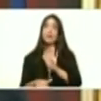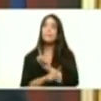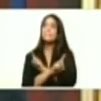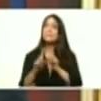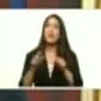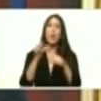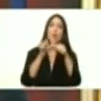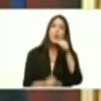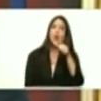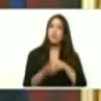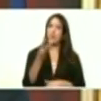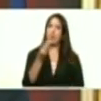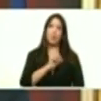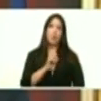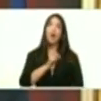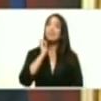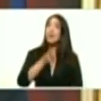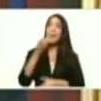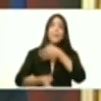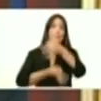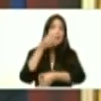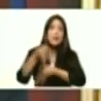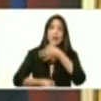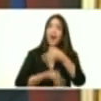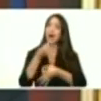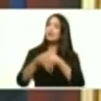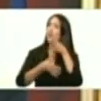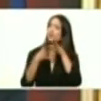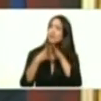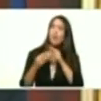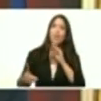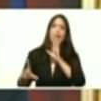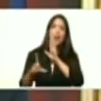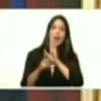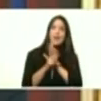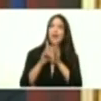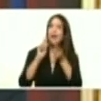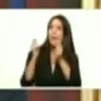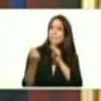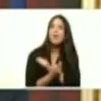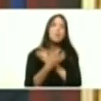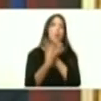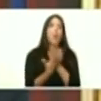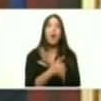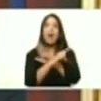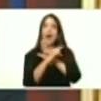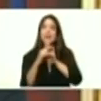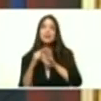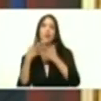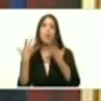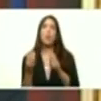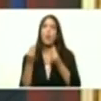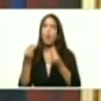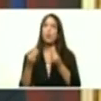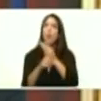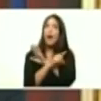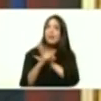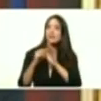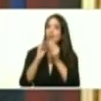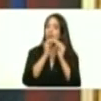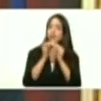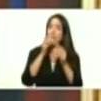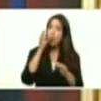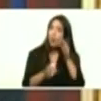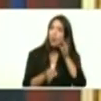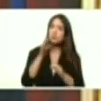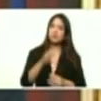me puedo extender tanto. Pero hay que explicarlo, detalle a detalle, cada ley que modificamos, cuál fue el artículo, cómo es un artículo que fue una modificación